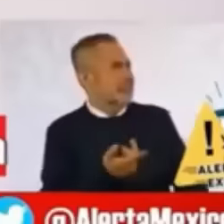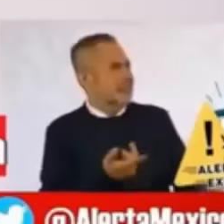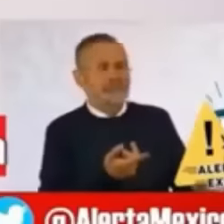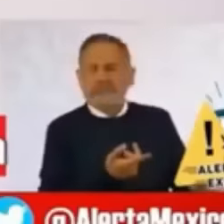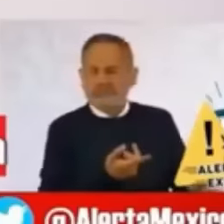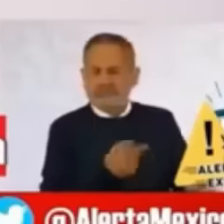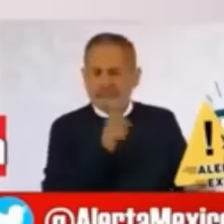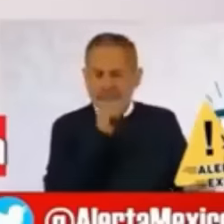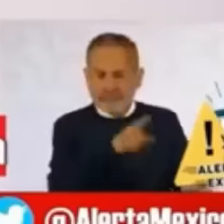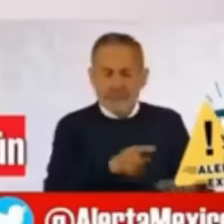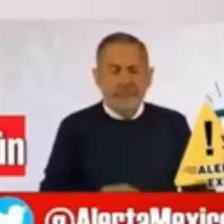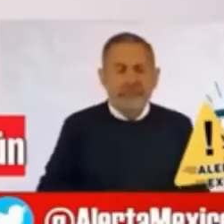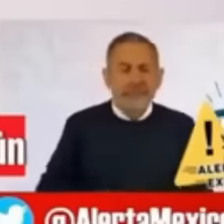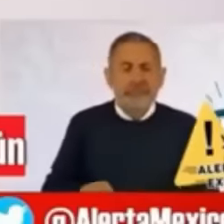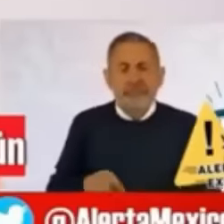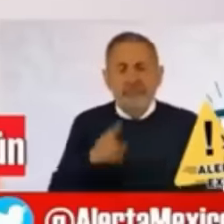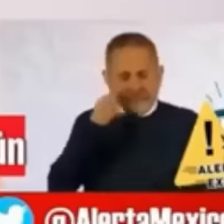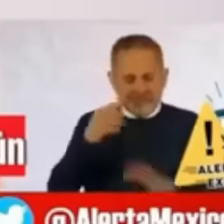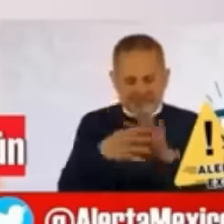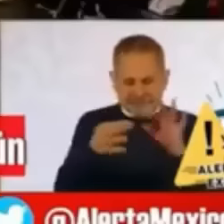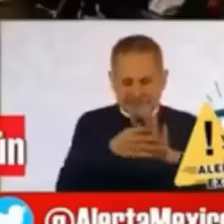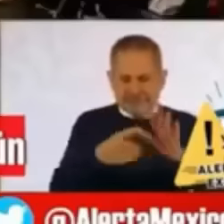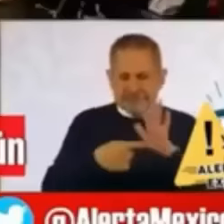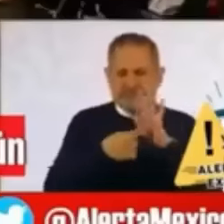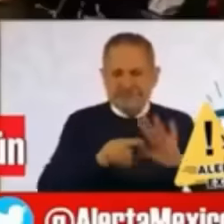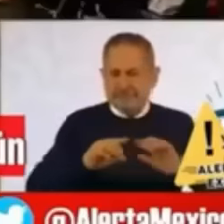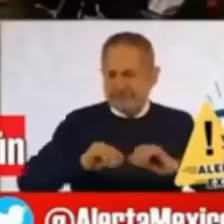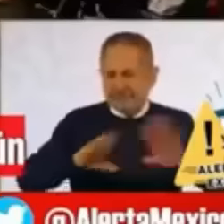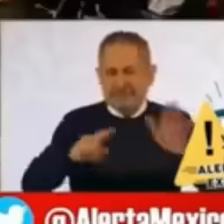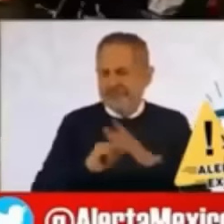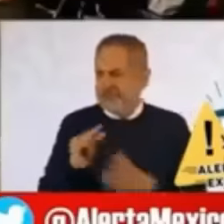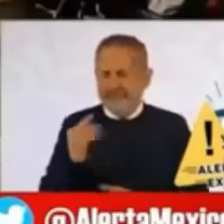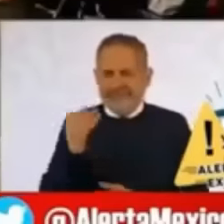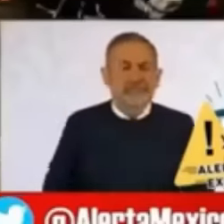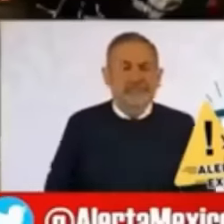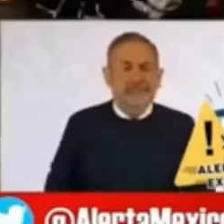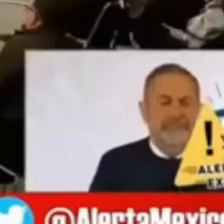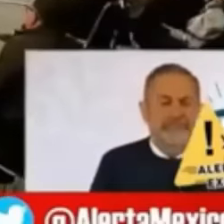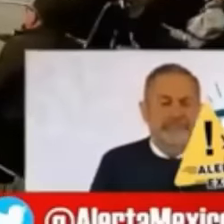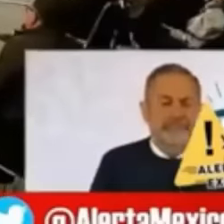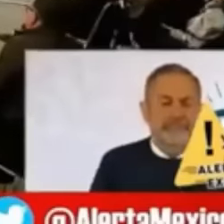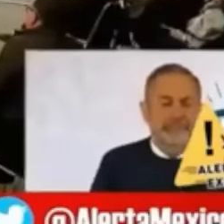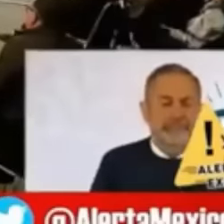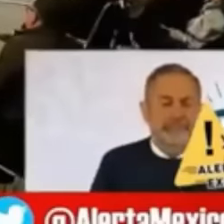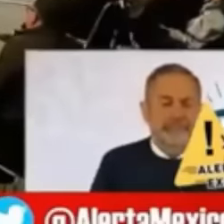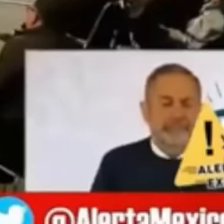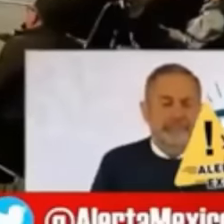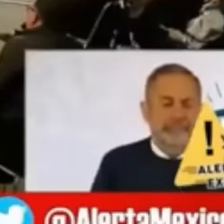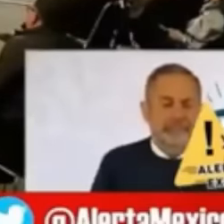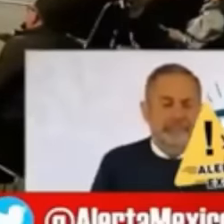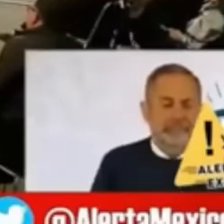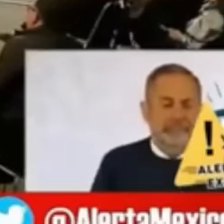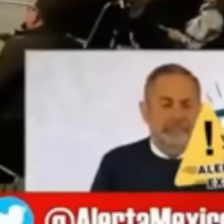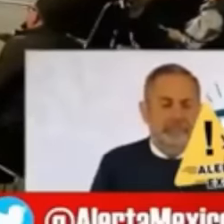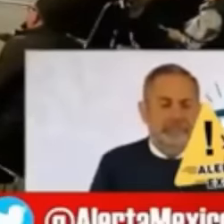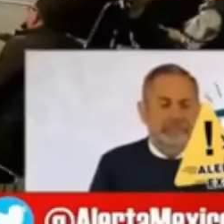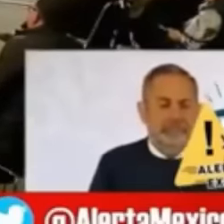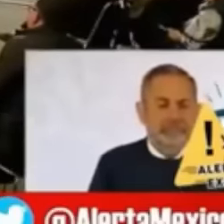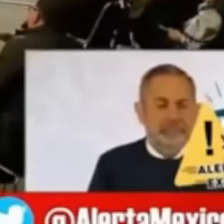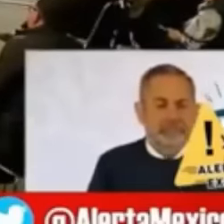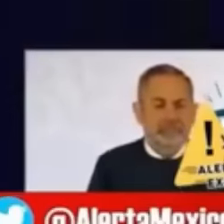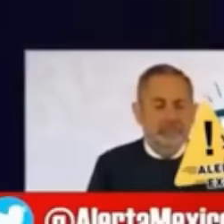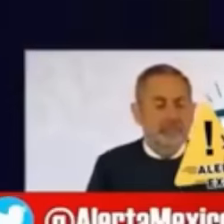Les voy a poner una declaración de Ken Salazar hace algún tiempo. A veces cuando se dice que no hacemos mucho, les digo,